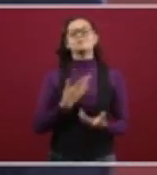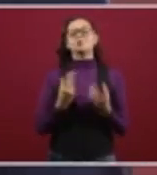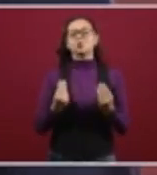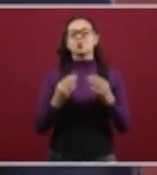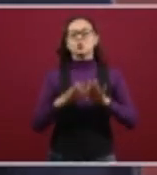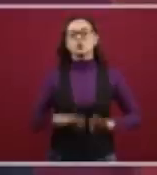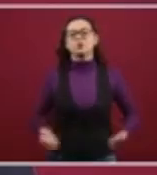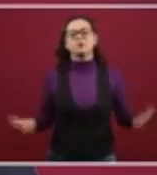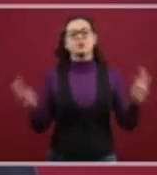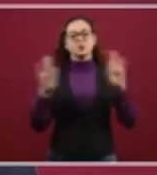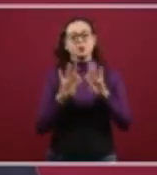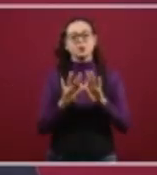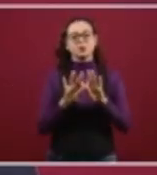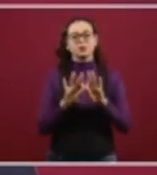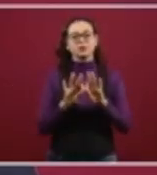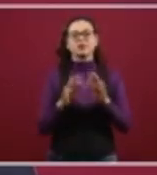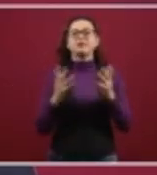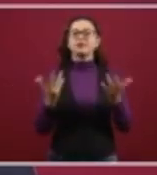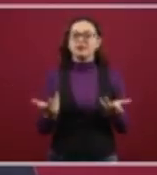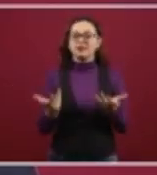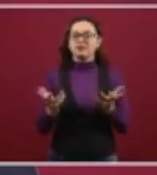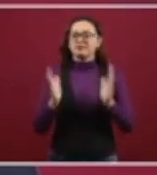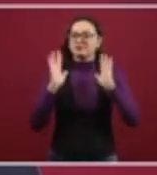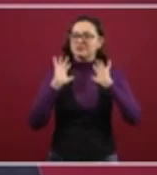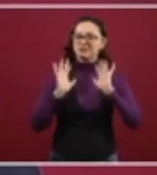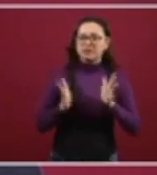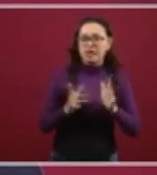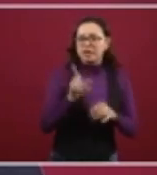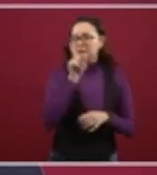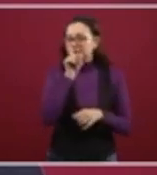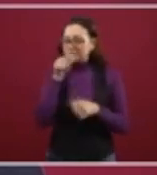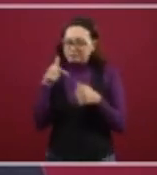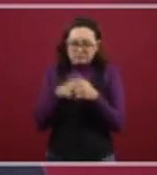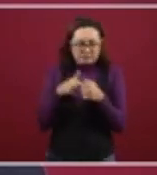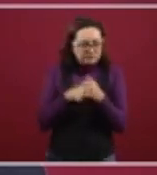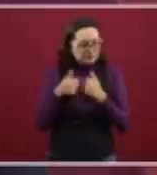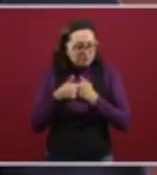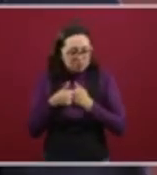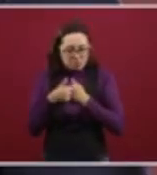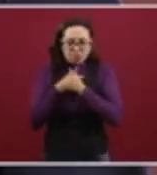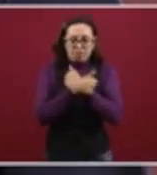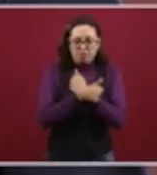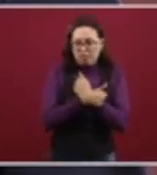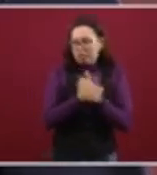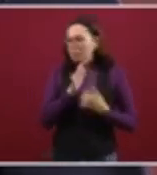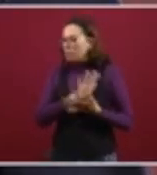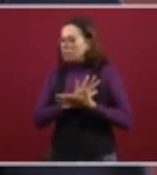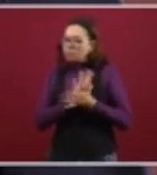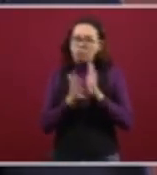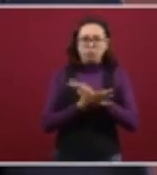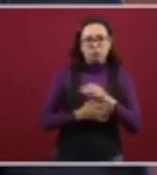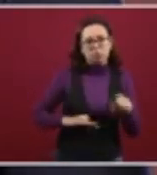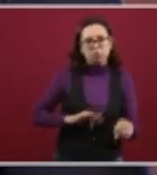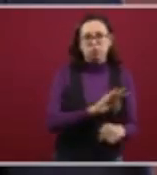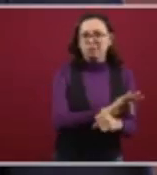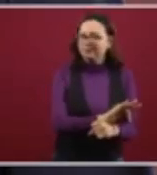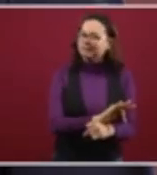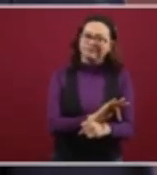importante el que no se proteja, que no se oculte a nadie. El comportamiento del secretario de la